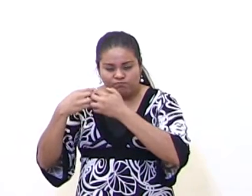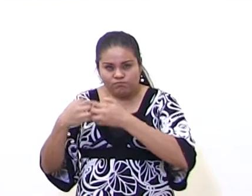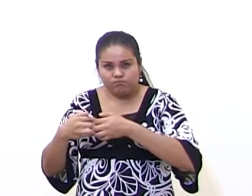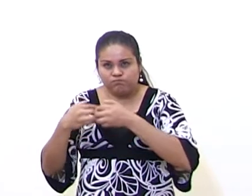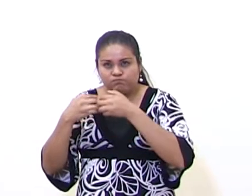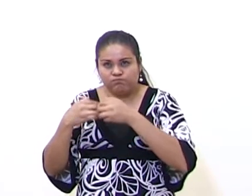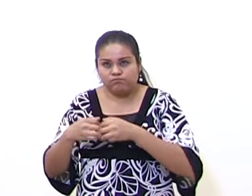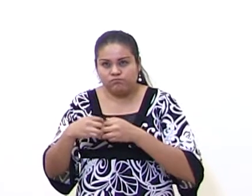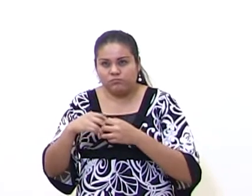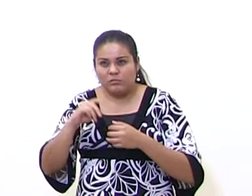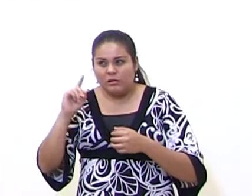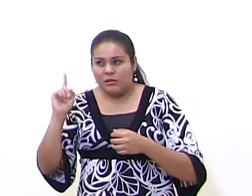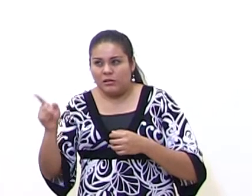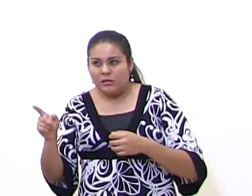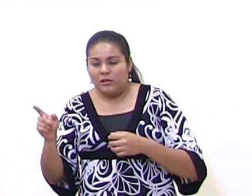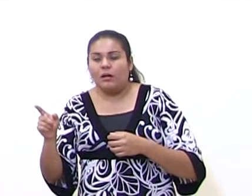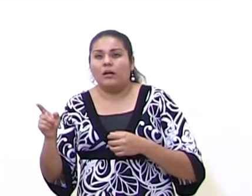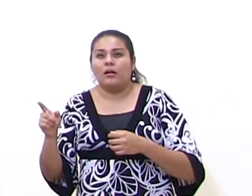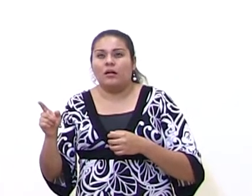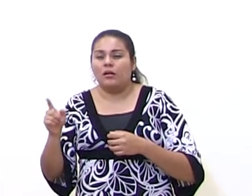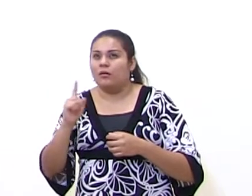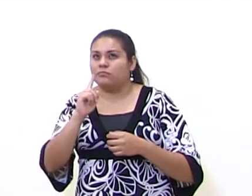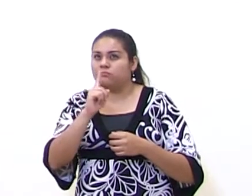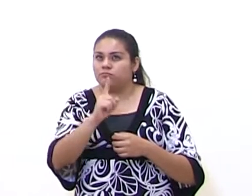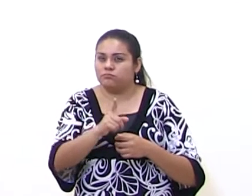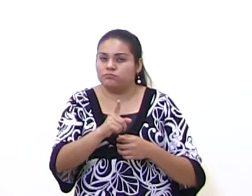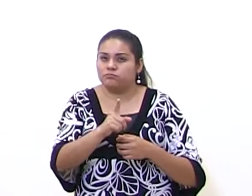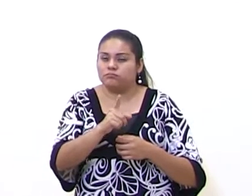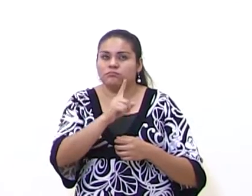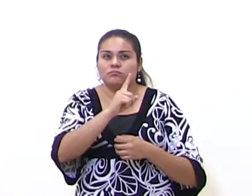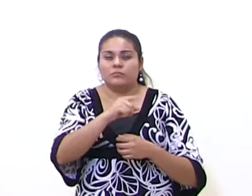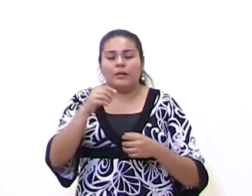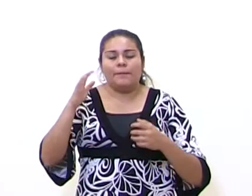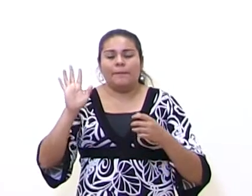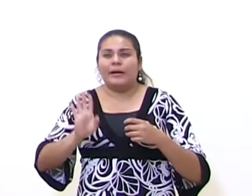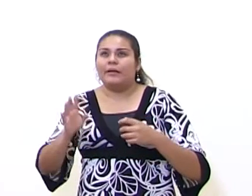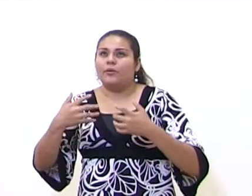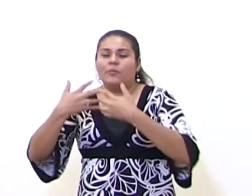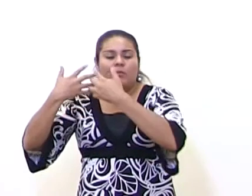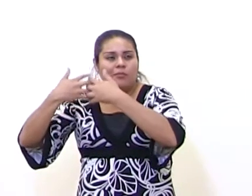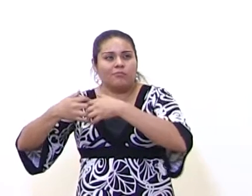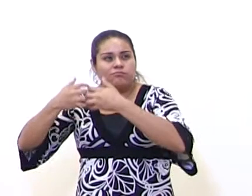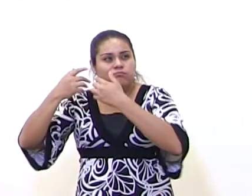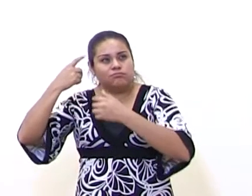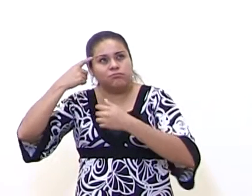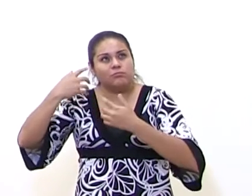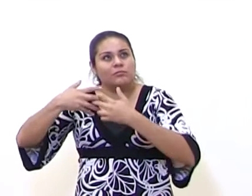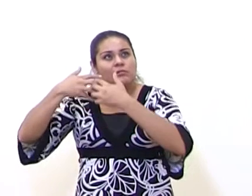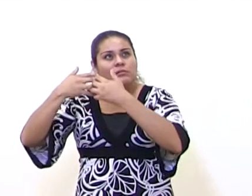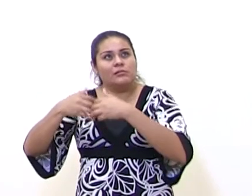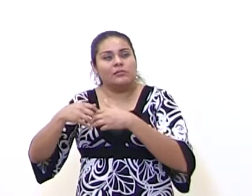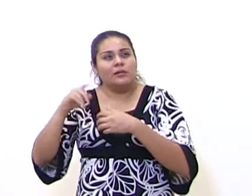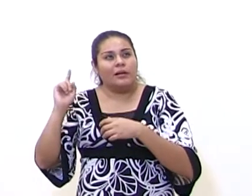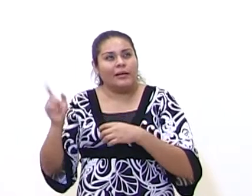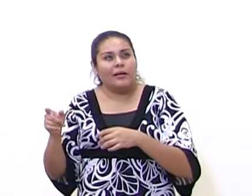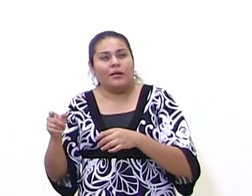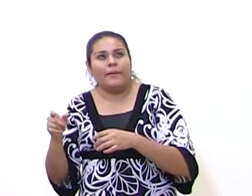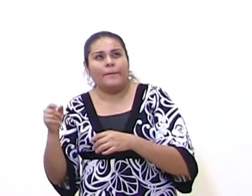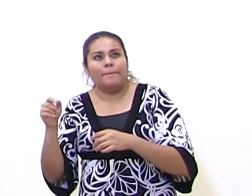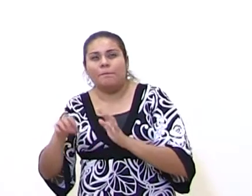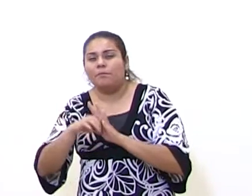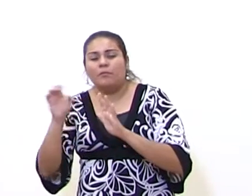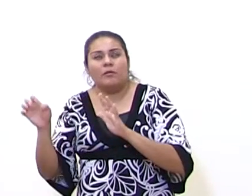pensar en cada una de las partes. Así, pensar en un todo y pensar en cada una de las partes